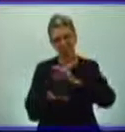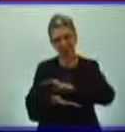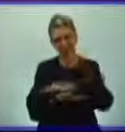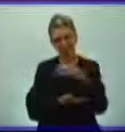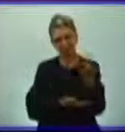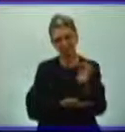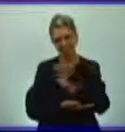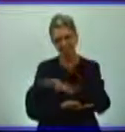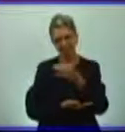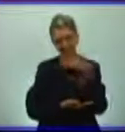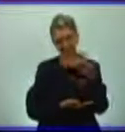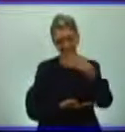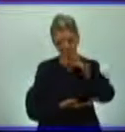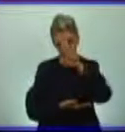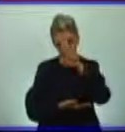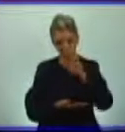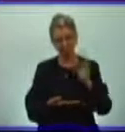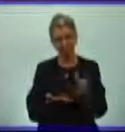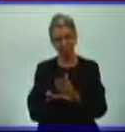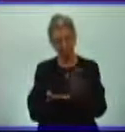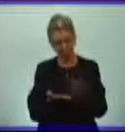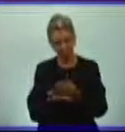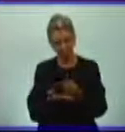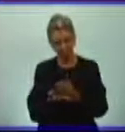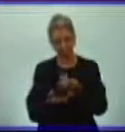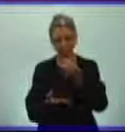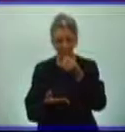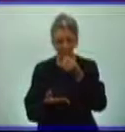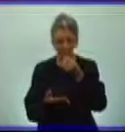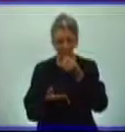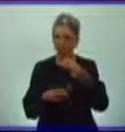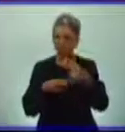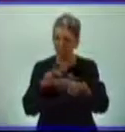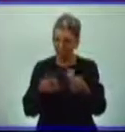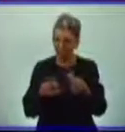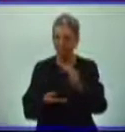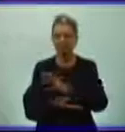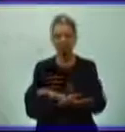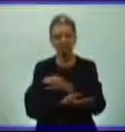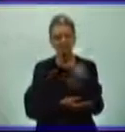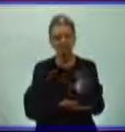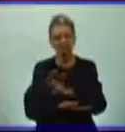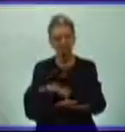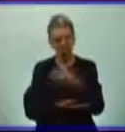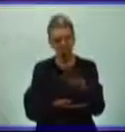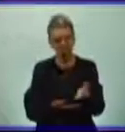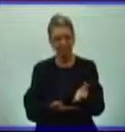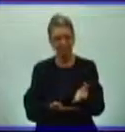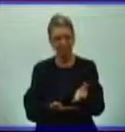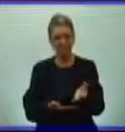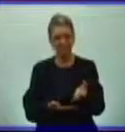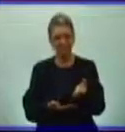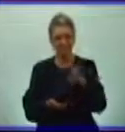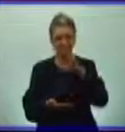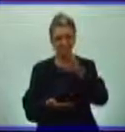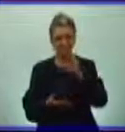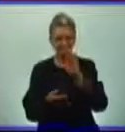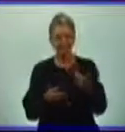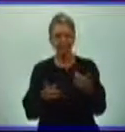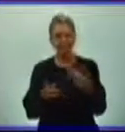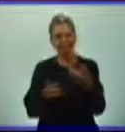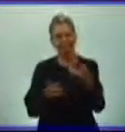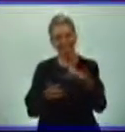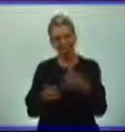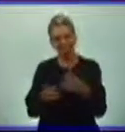Se sugiere también que la libreta del mundo en que vivimos la conviertan también en un álbum de la patria, recopilando recortes de periódicos,